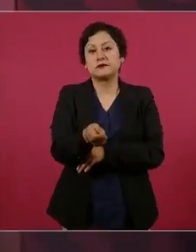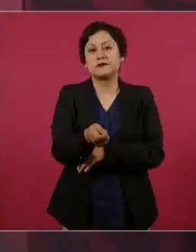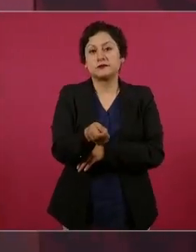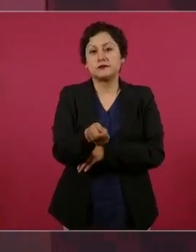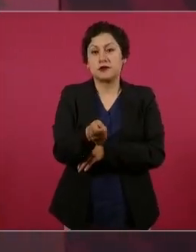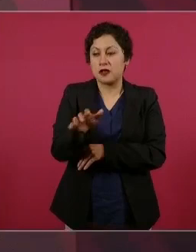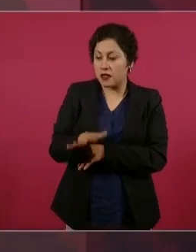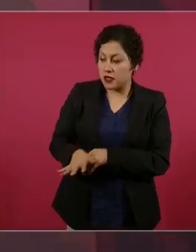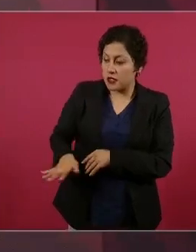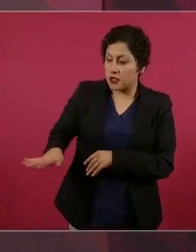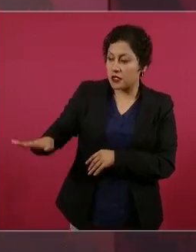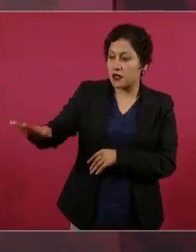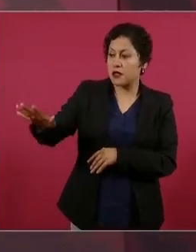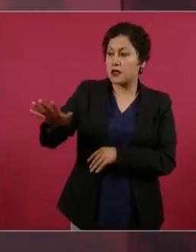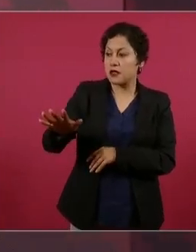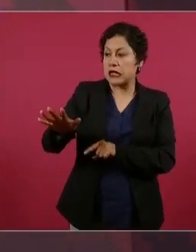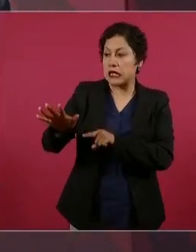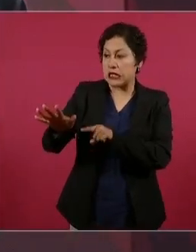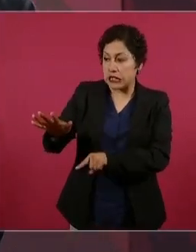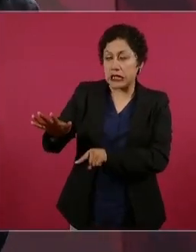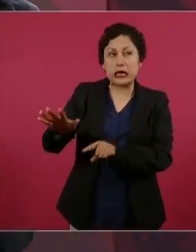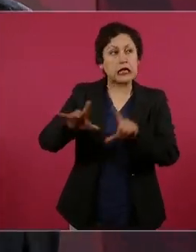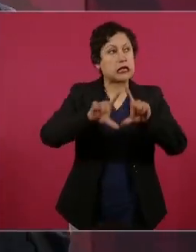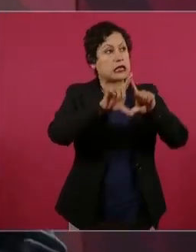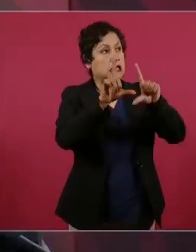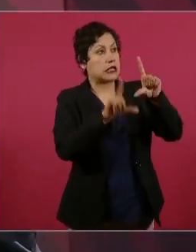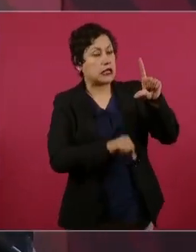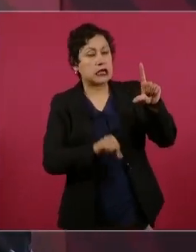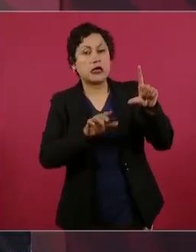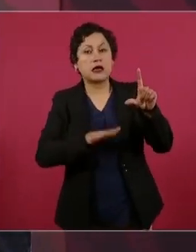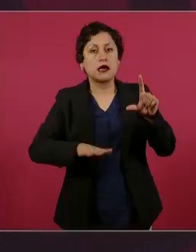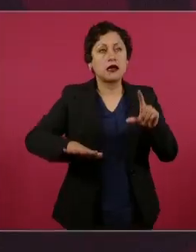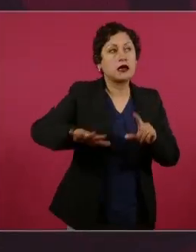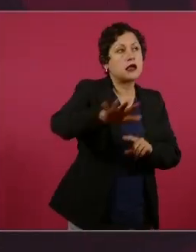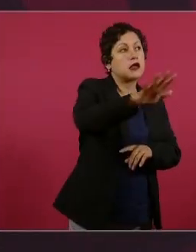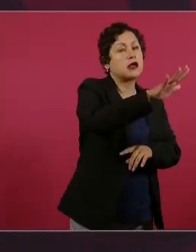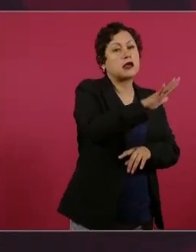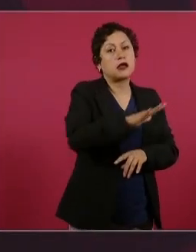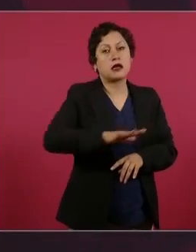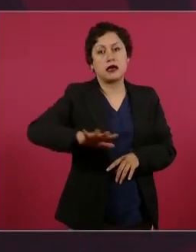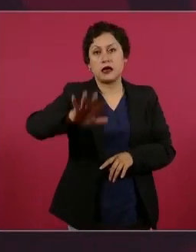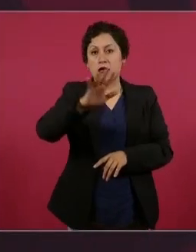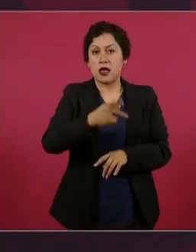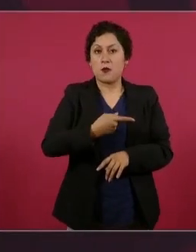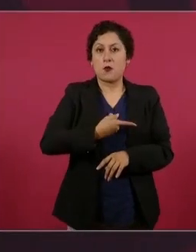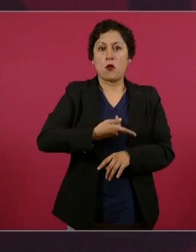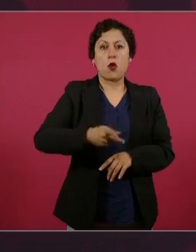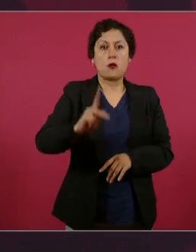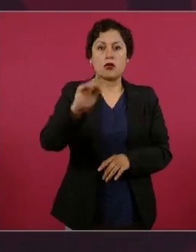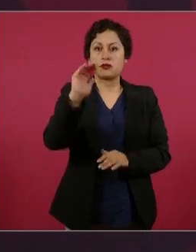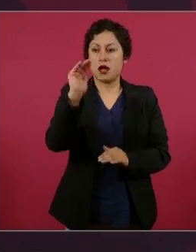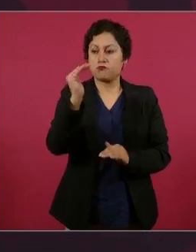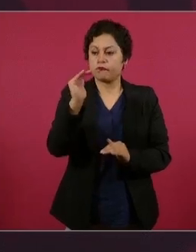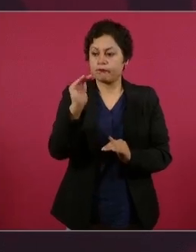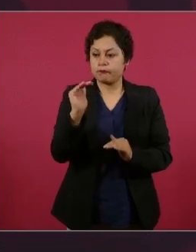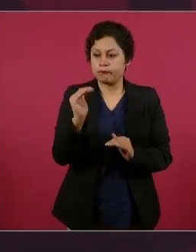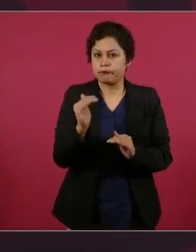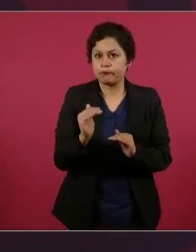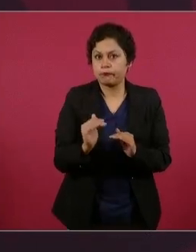redujo la pobreza en todo el país, pero donde más se redujo la pobreza en el tiempo que